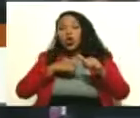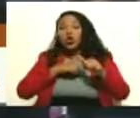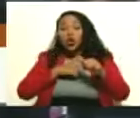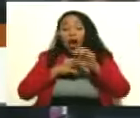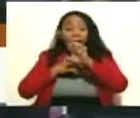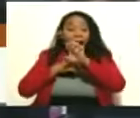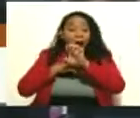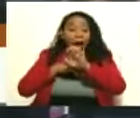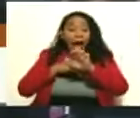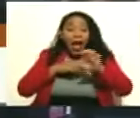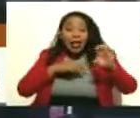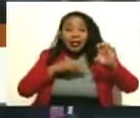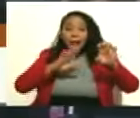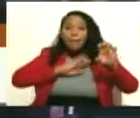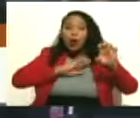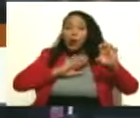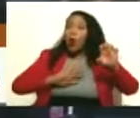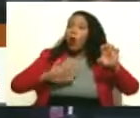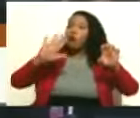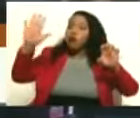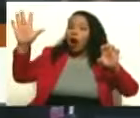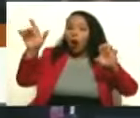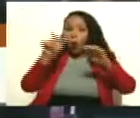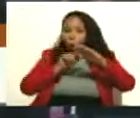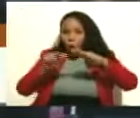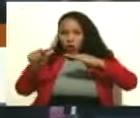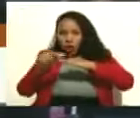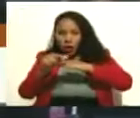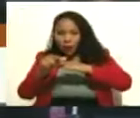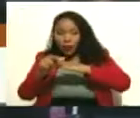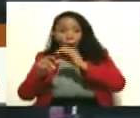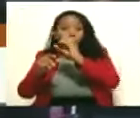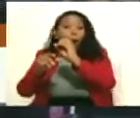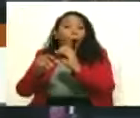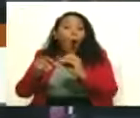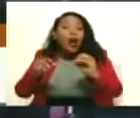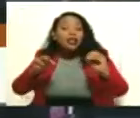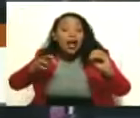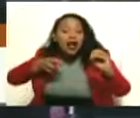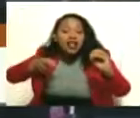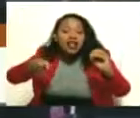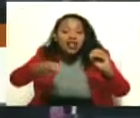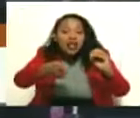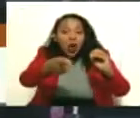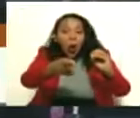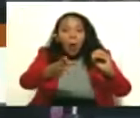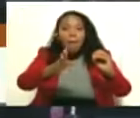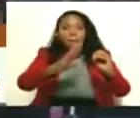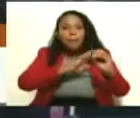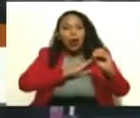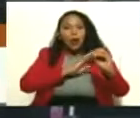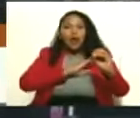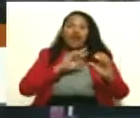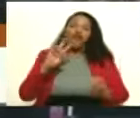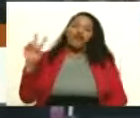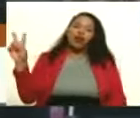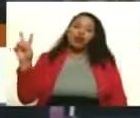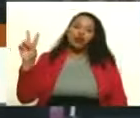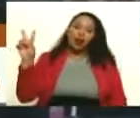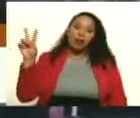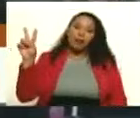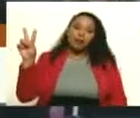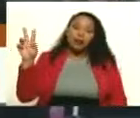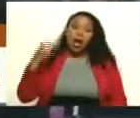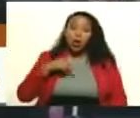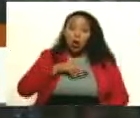río Esequibo es de Guyana. Ahora, lo que está al oeste del río Esequibo es de Venezuela. Nosotros no nos